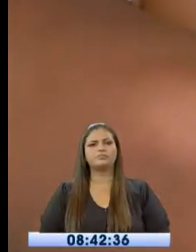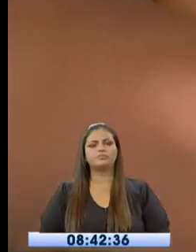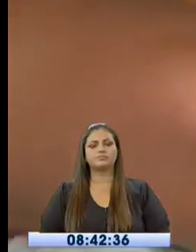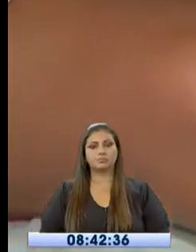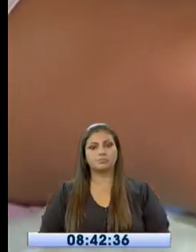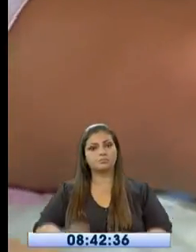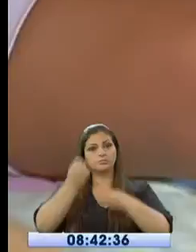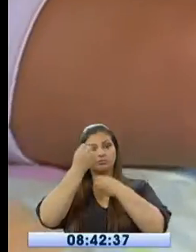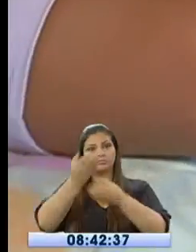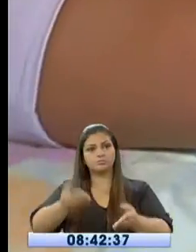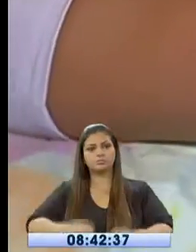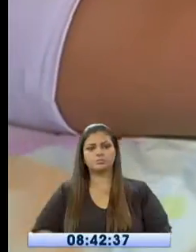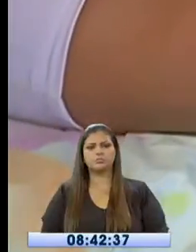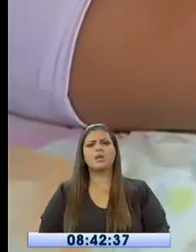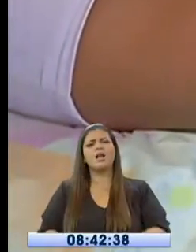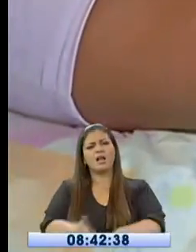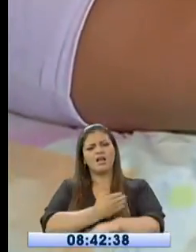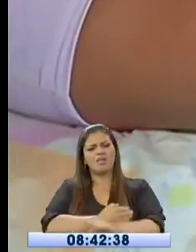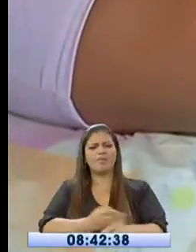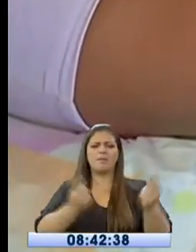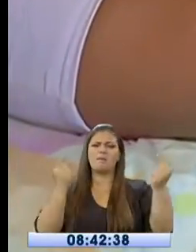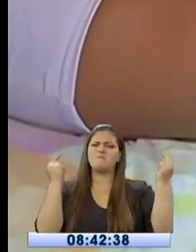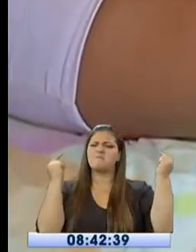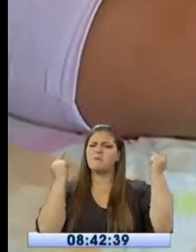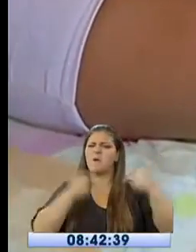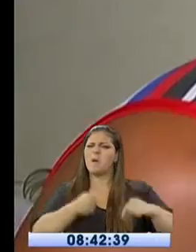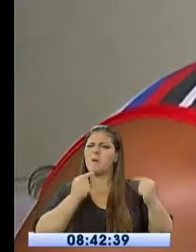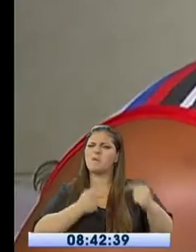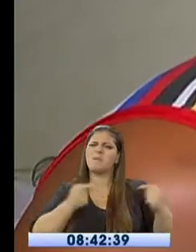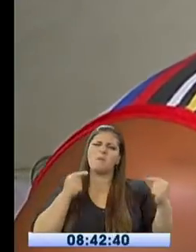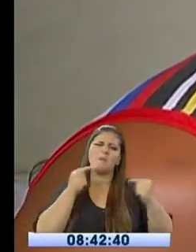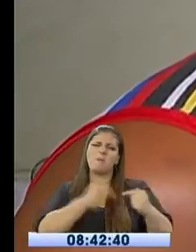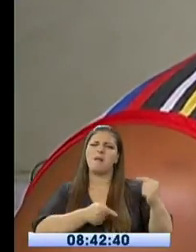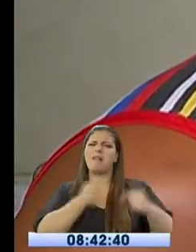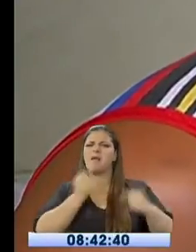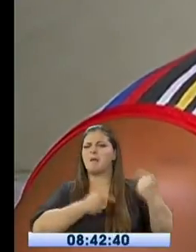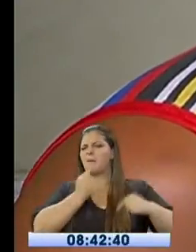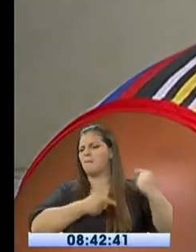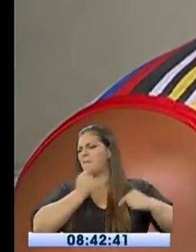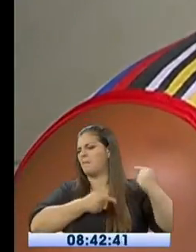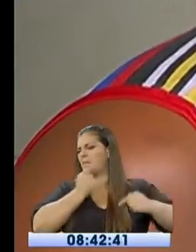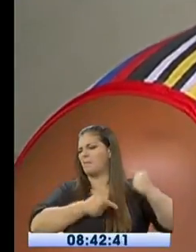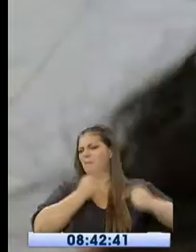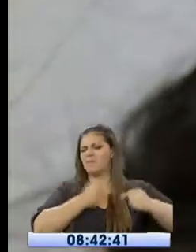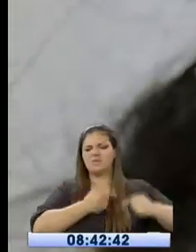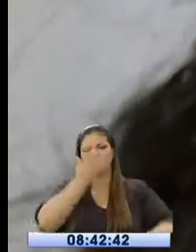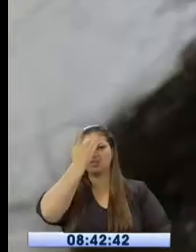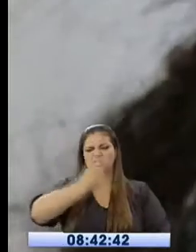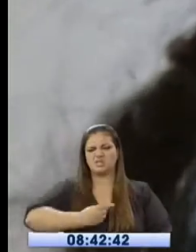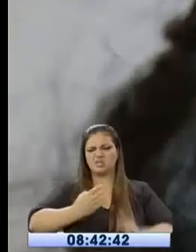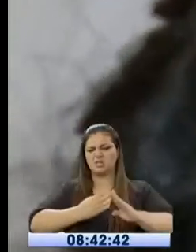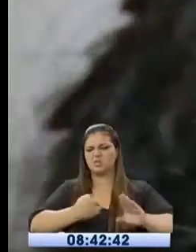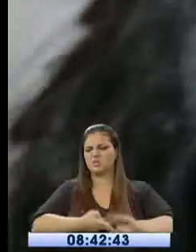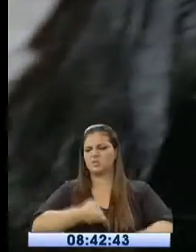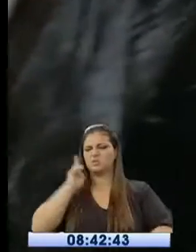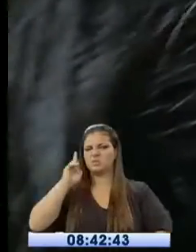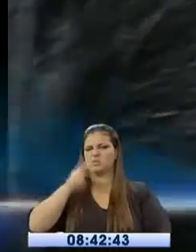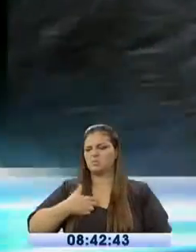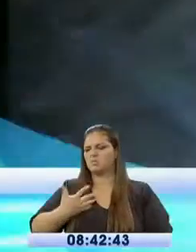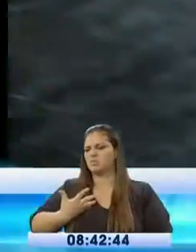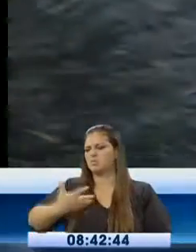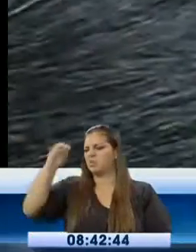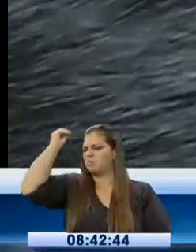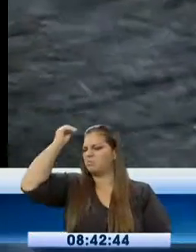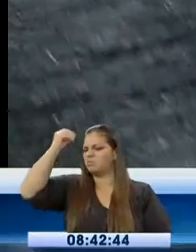que debido a las constantes peleas había tomado la decisión de irse de la casa, pero en un momento en el que regresó para lavar una